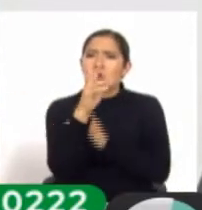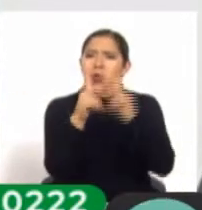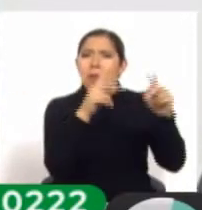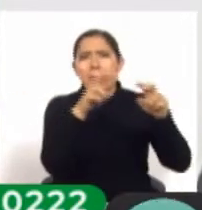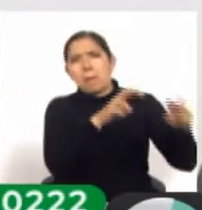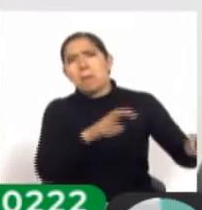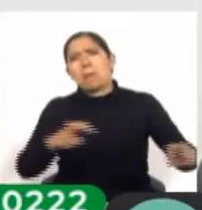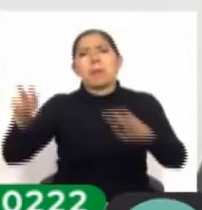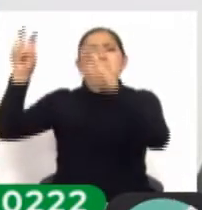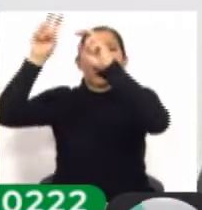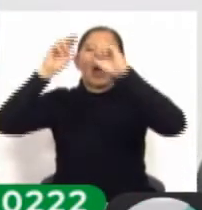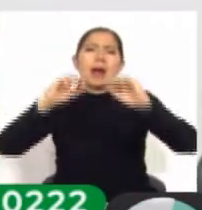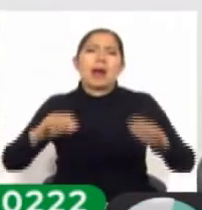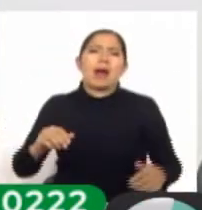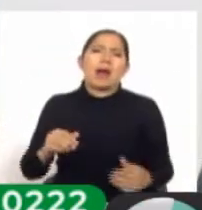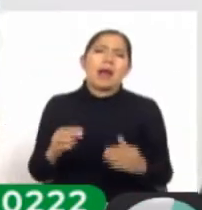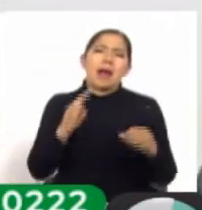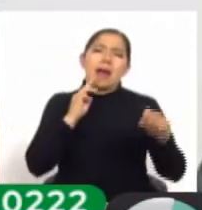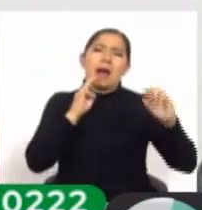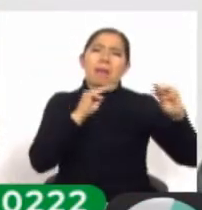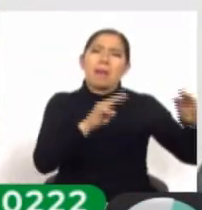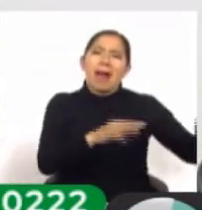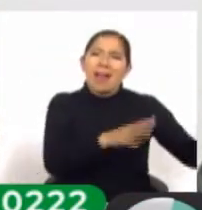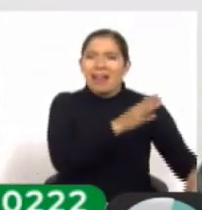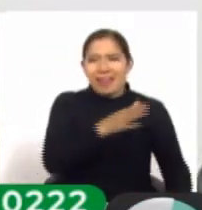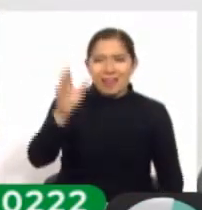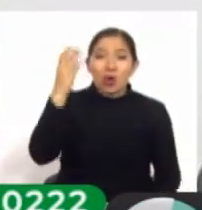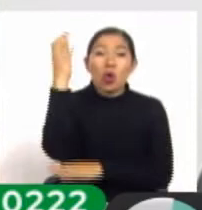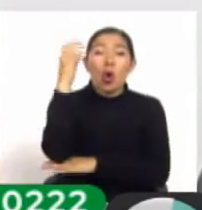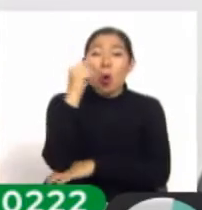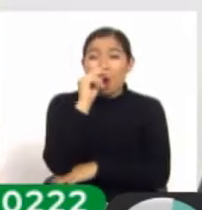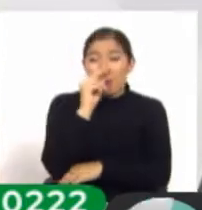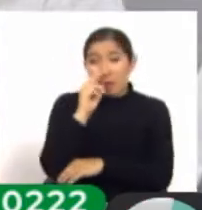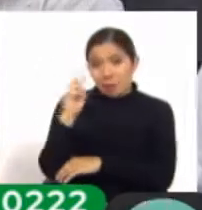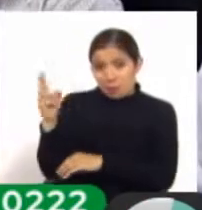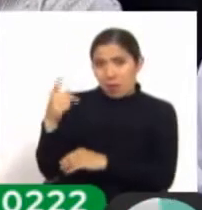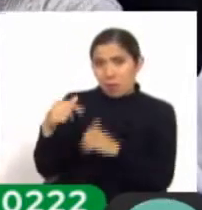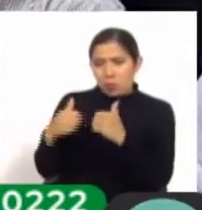Fernando Moreira y el hijo del coronel Gonzalo Medina. Escuchemos.